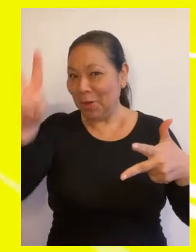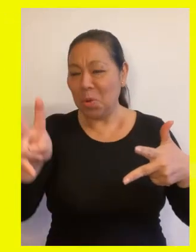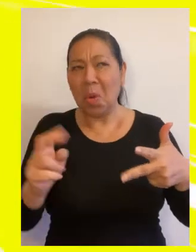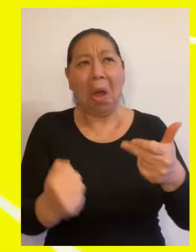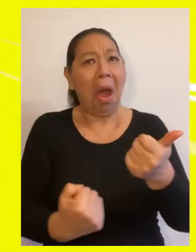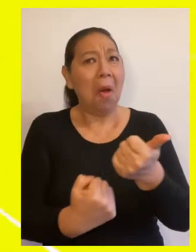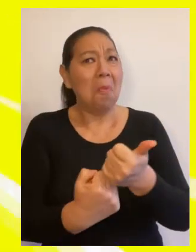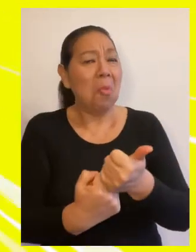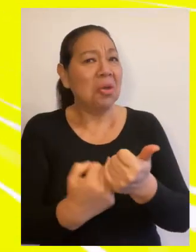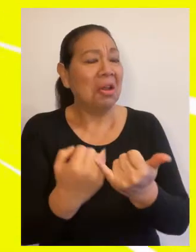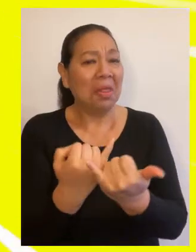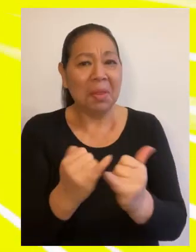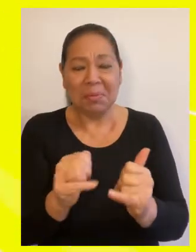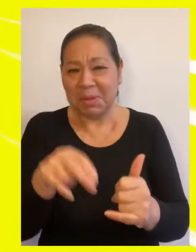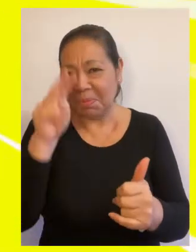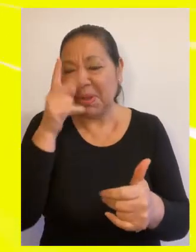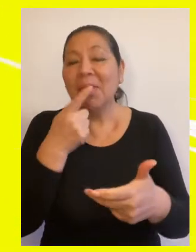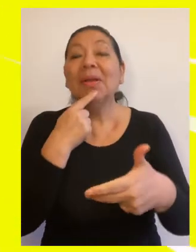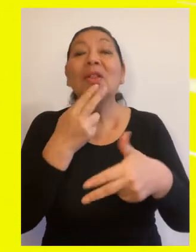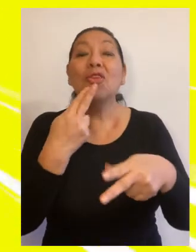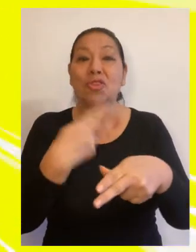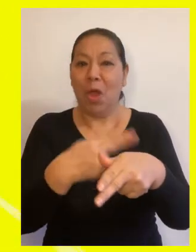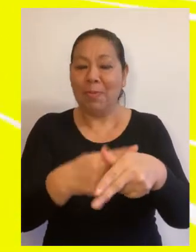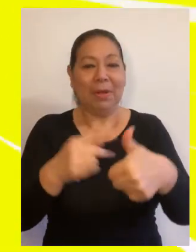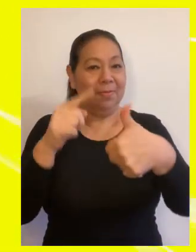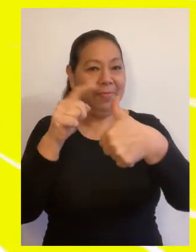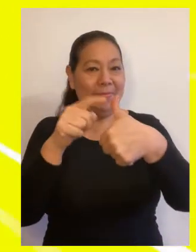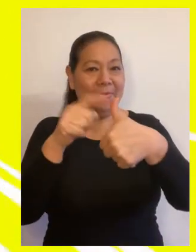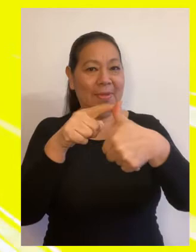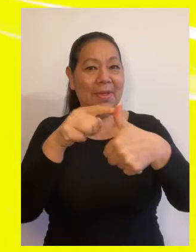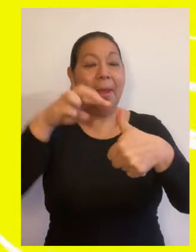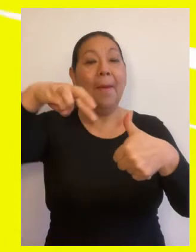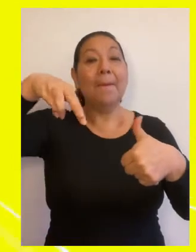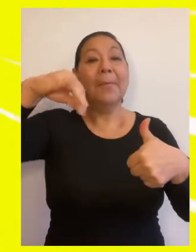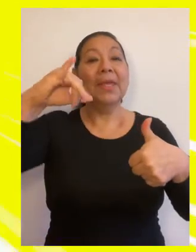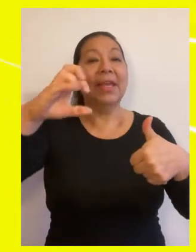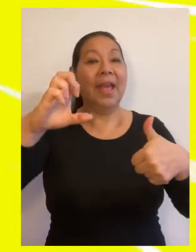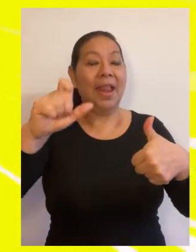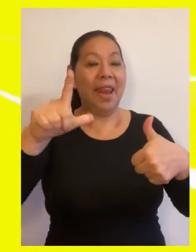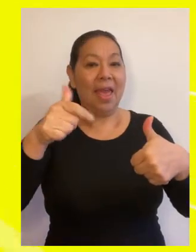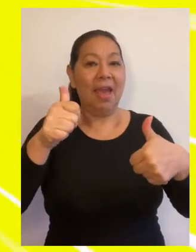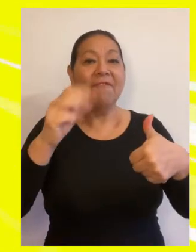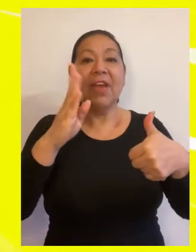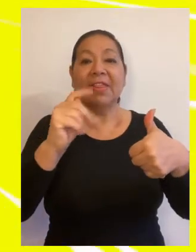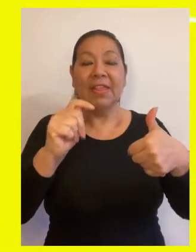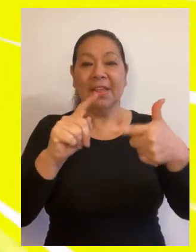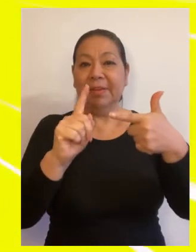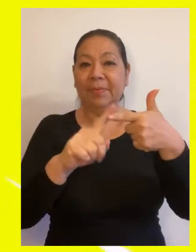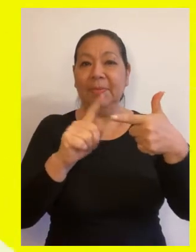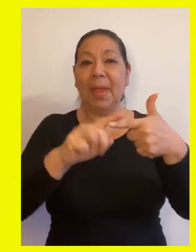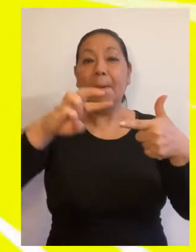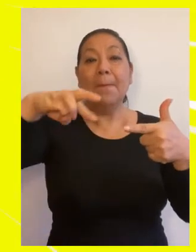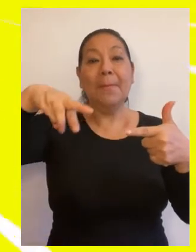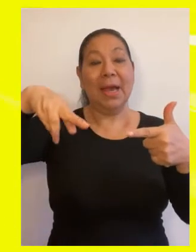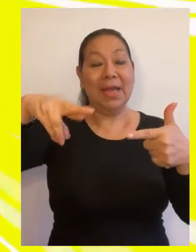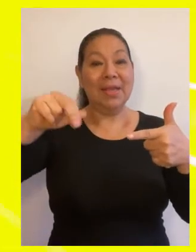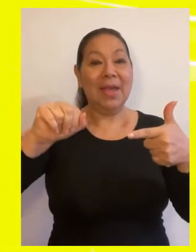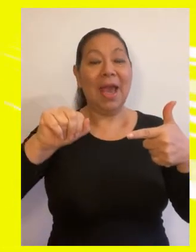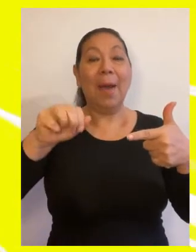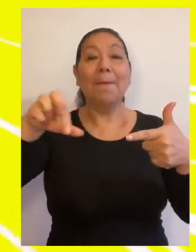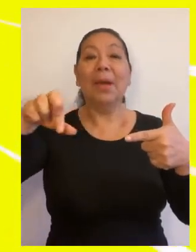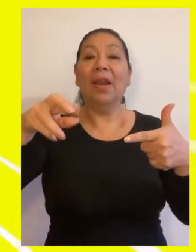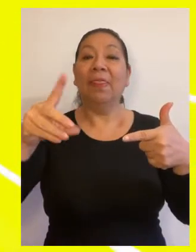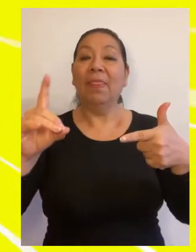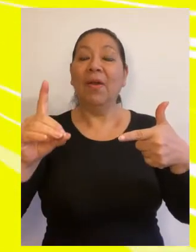no colaboró con la independencia de nuestro país? A. Micaela Bastidas. B. María Parado